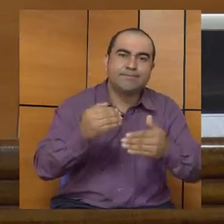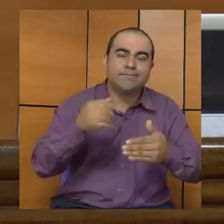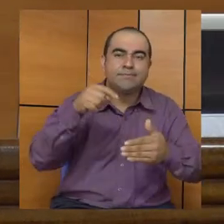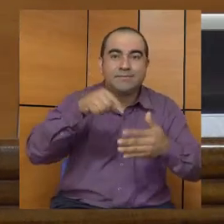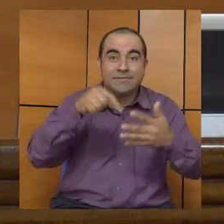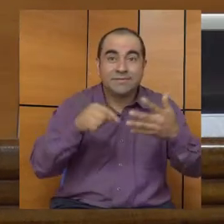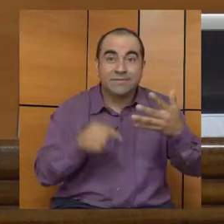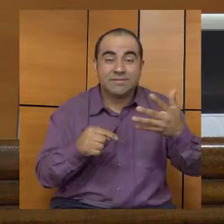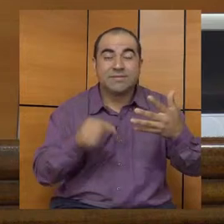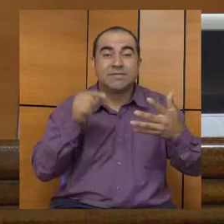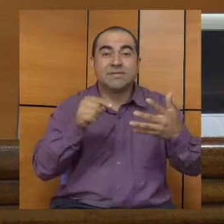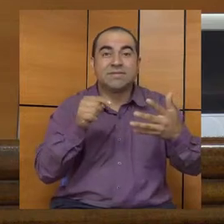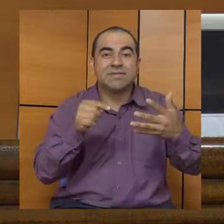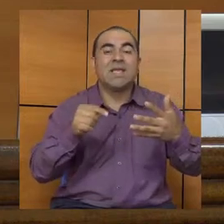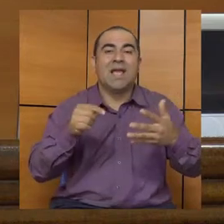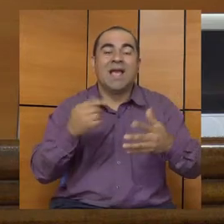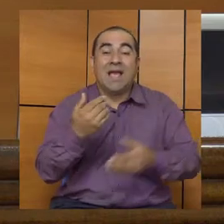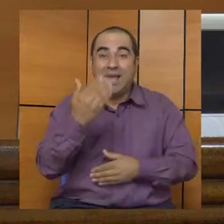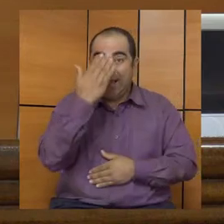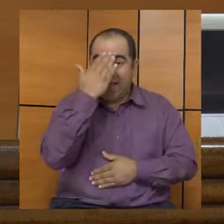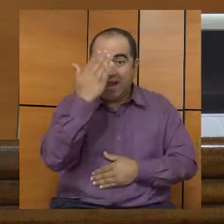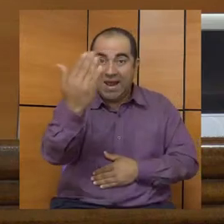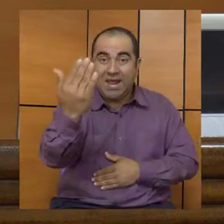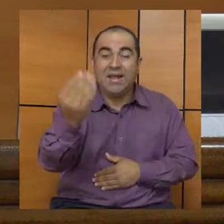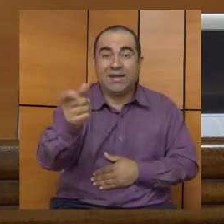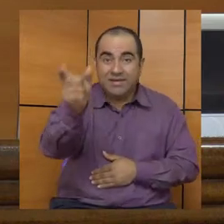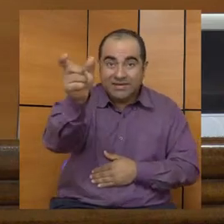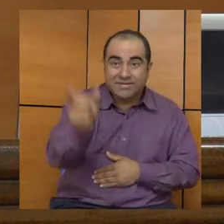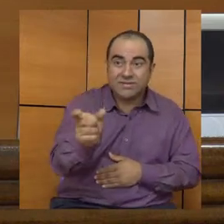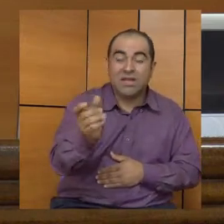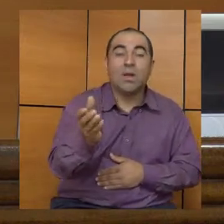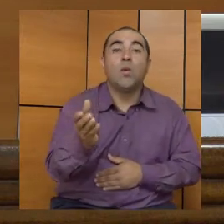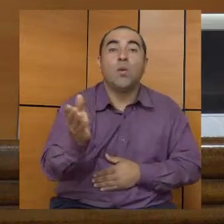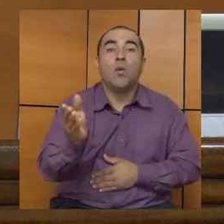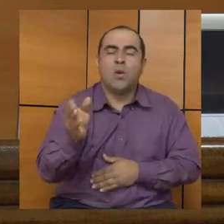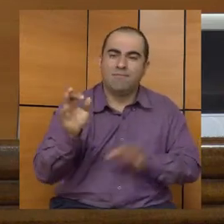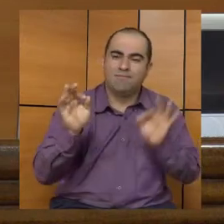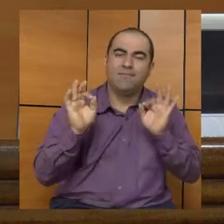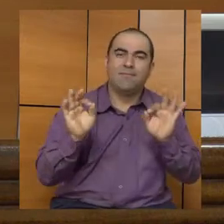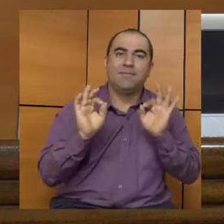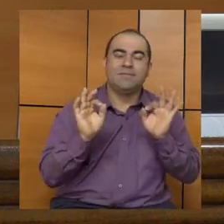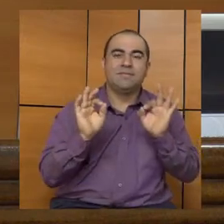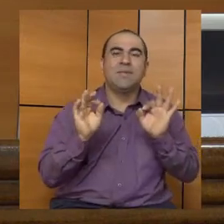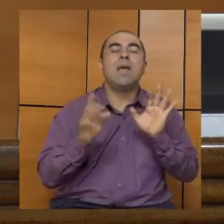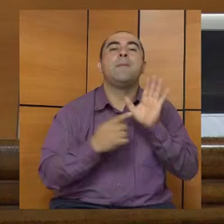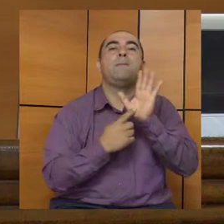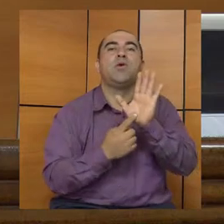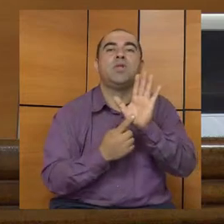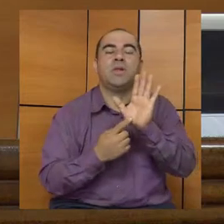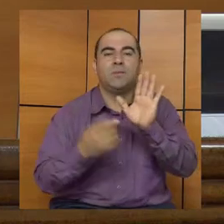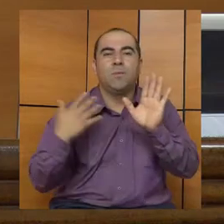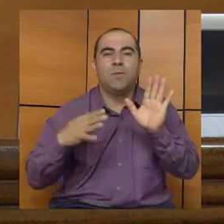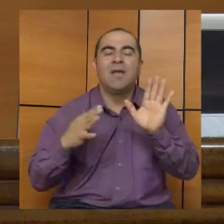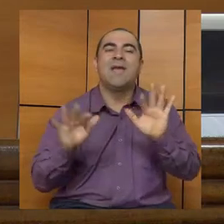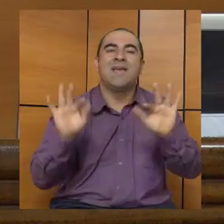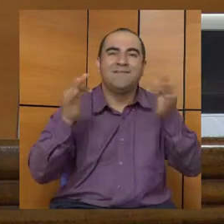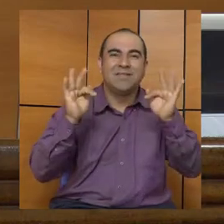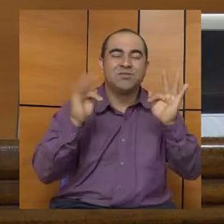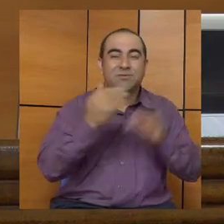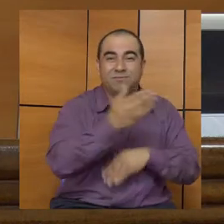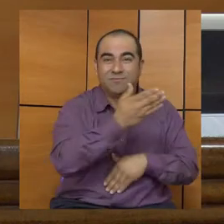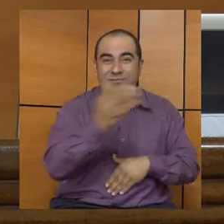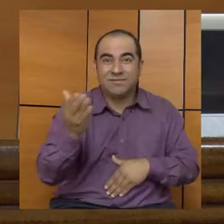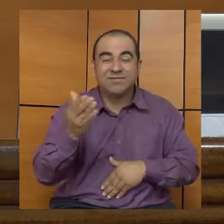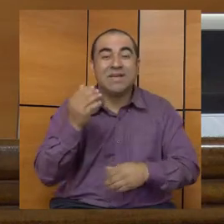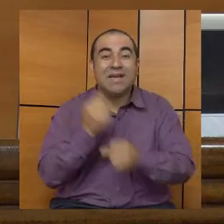más me dijeron que había sido cara a cara, yo creo que es un éxito y creo que hay que relevar y mostrar estos resultados. Así que felicitaciones. Y